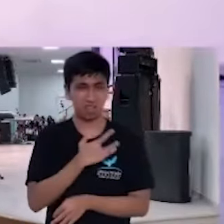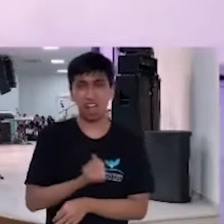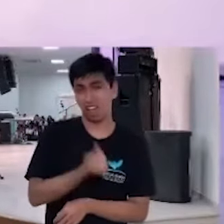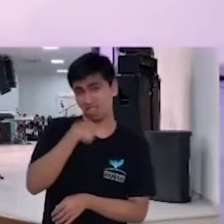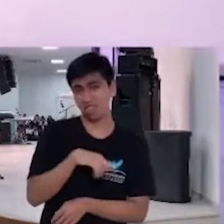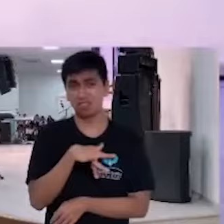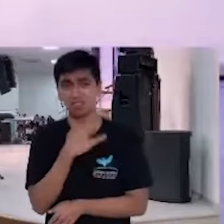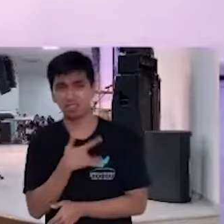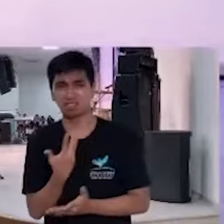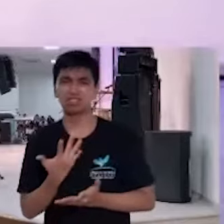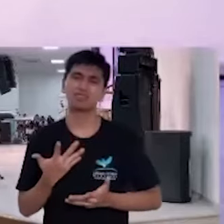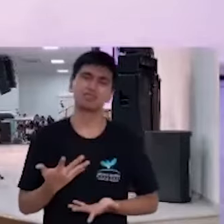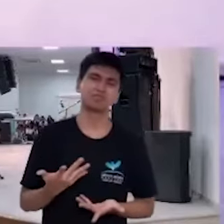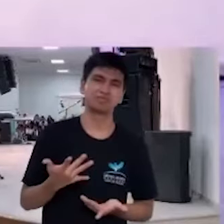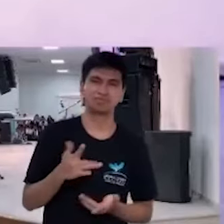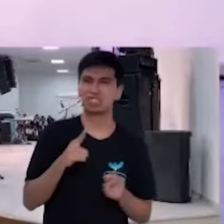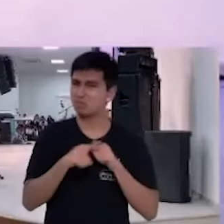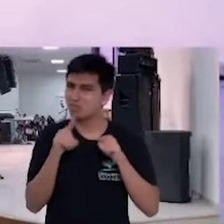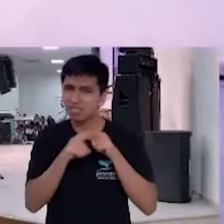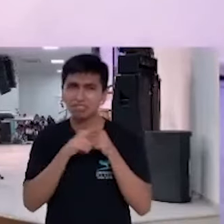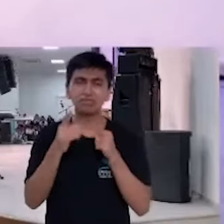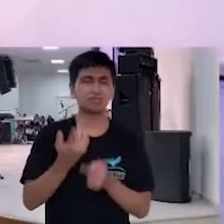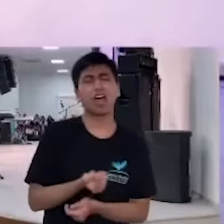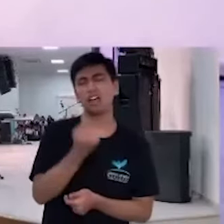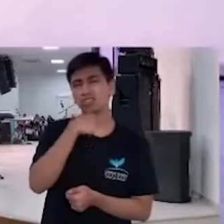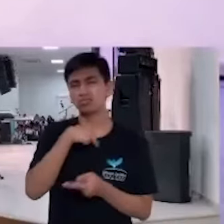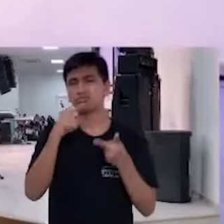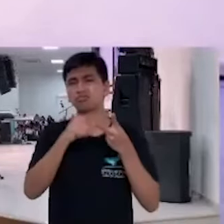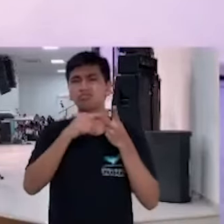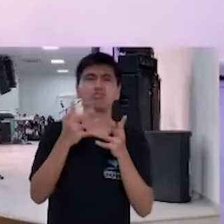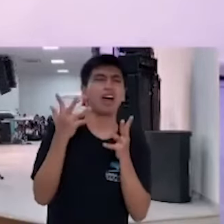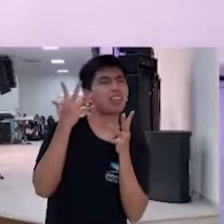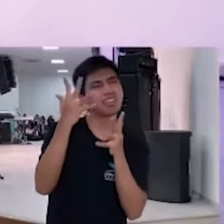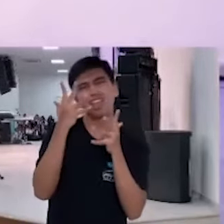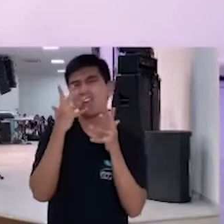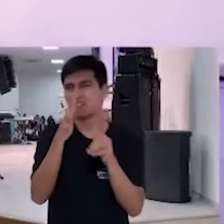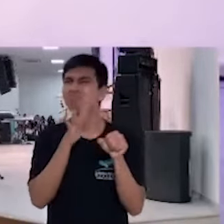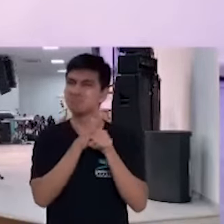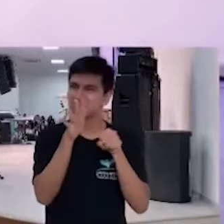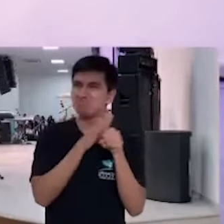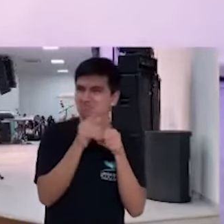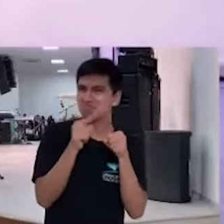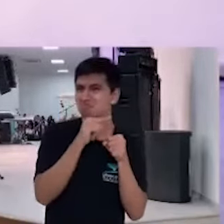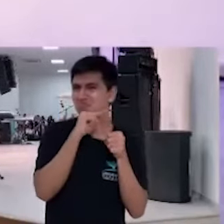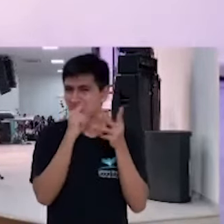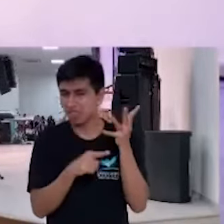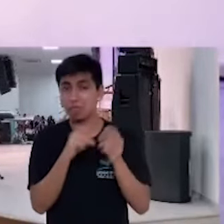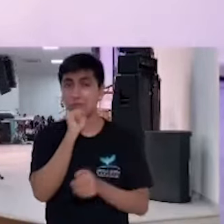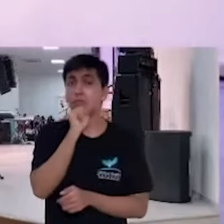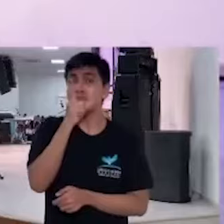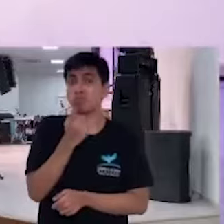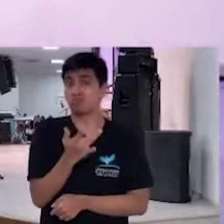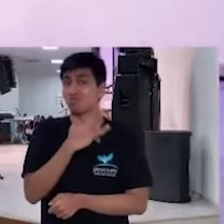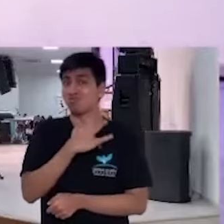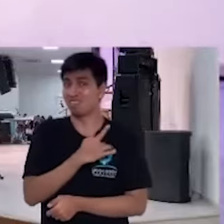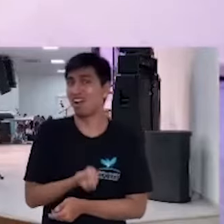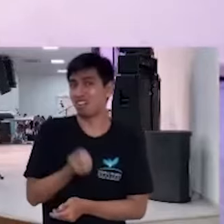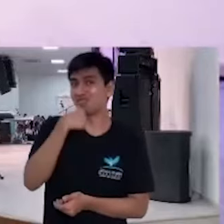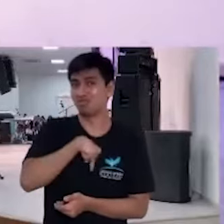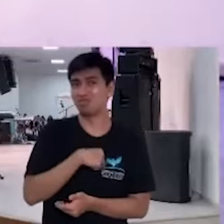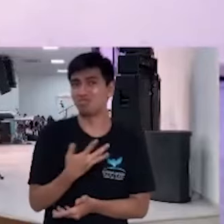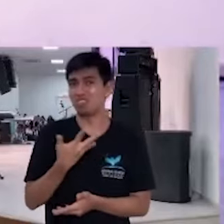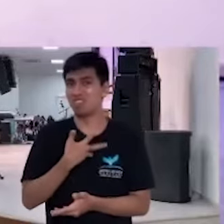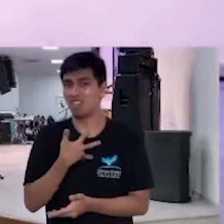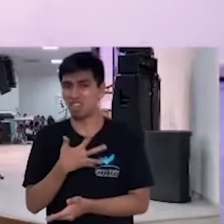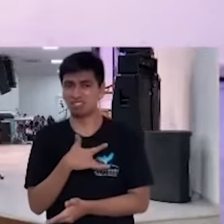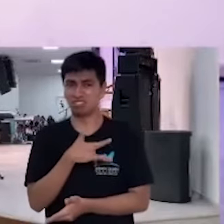nuestra carne. Acuérdate de la concupiscencia que habla el apóstol Pablo, que son esos deseos de forma natural que se nos da